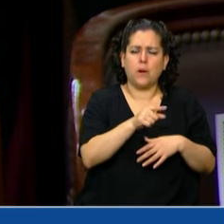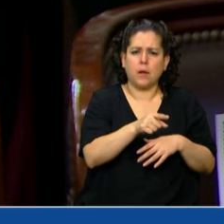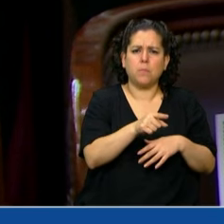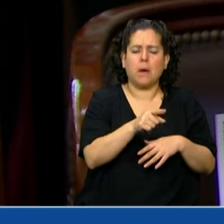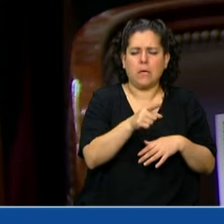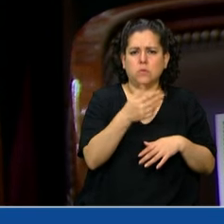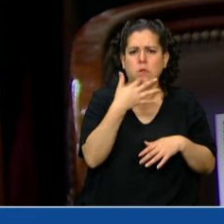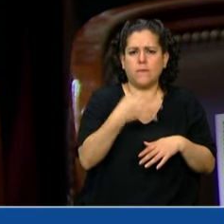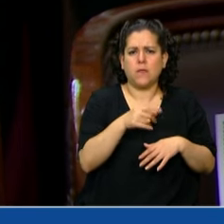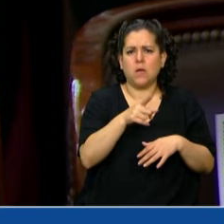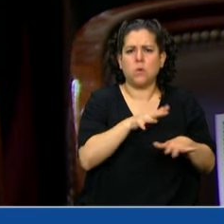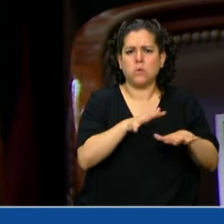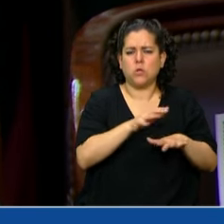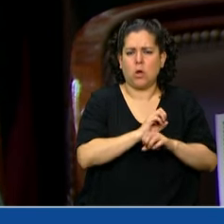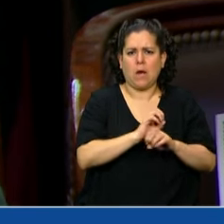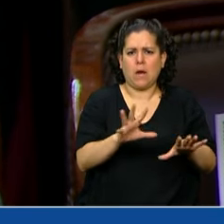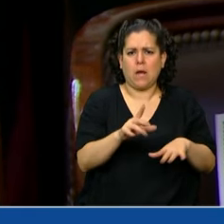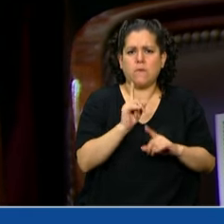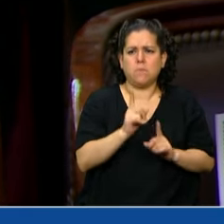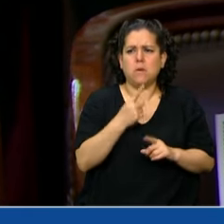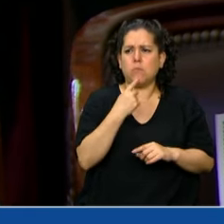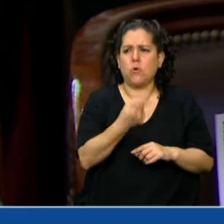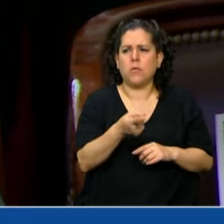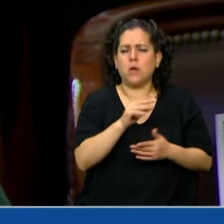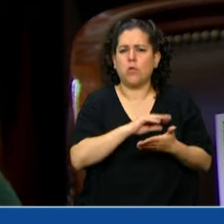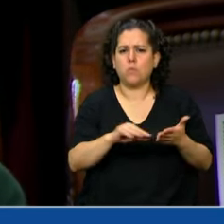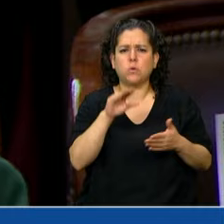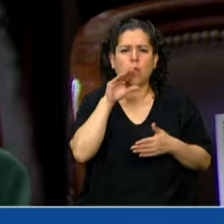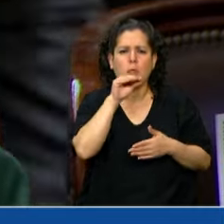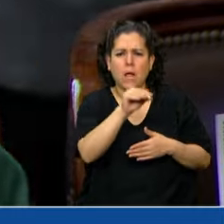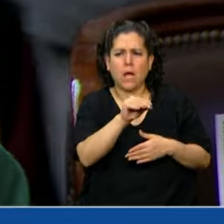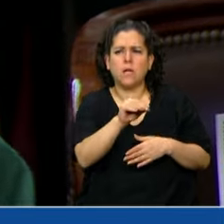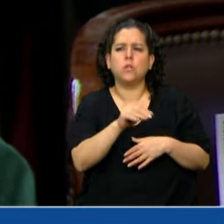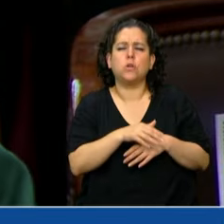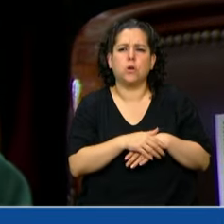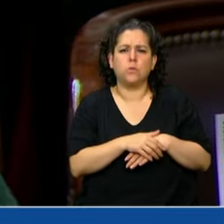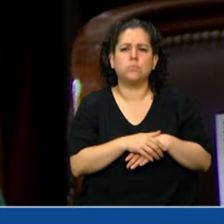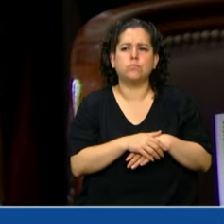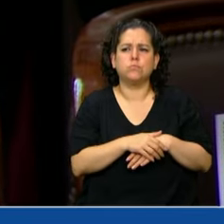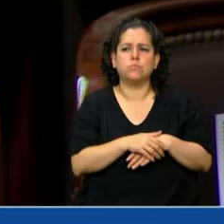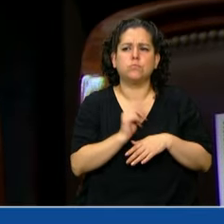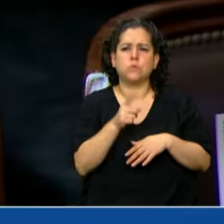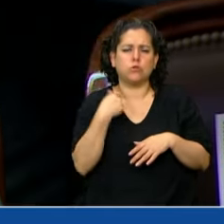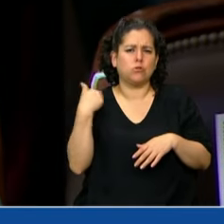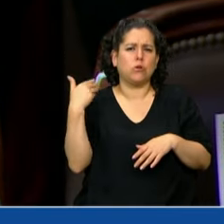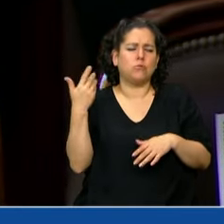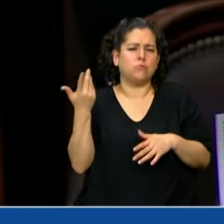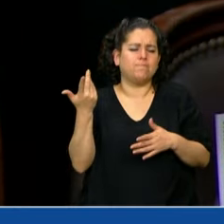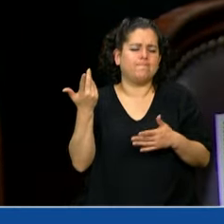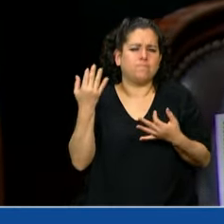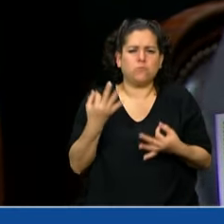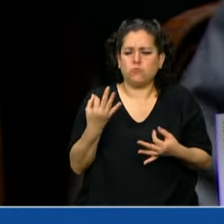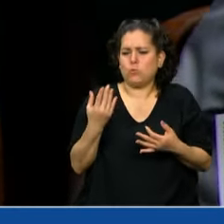grave es muy grave como lo dijo el diputado del caño venimos del intento